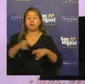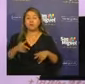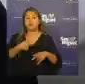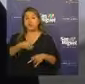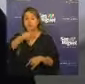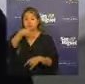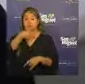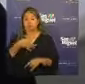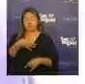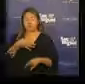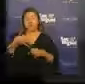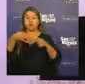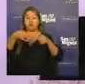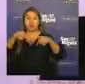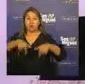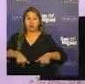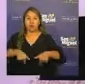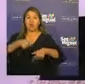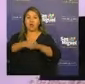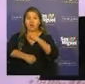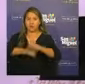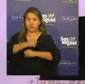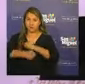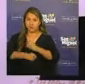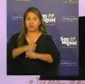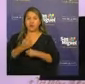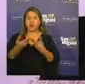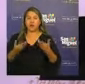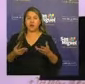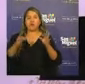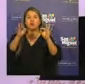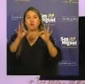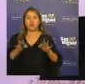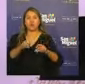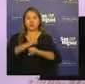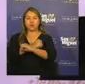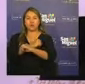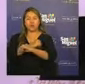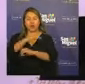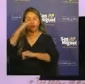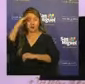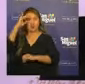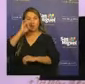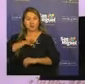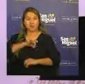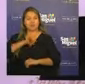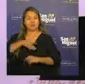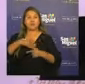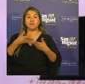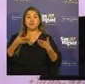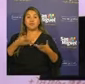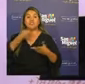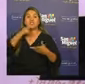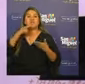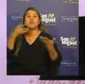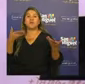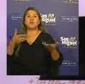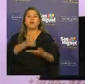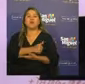palabras. Hoy día es el aniversario de la institución Carabineros de Chile, que nos pertenece a todas y a todos los